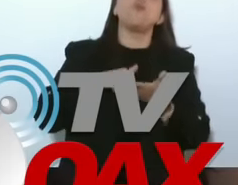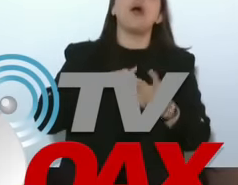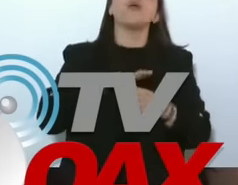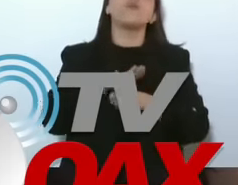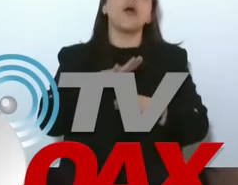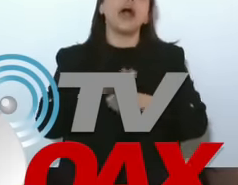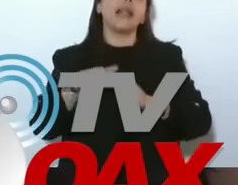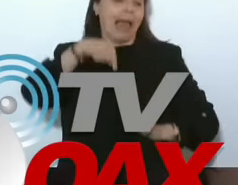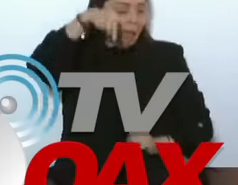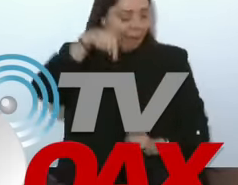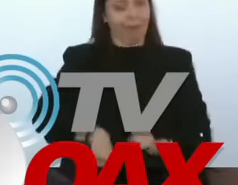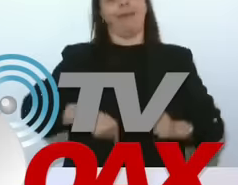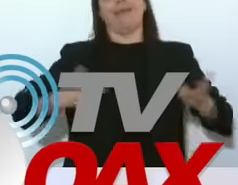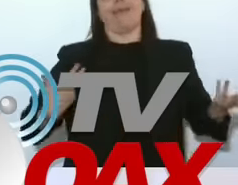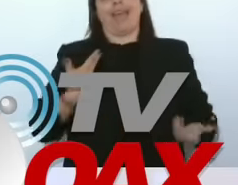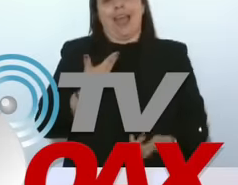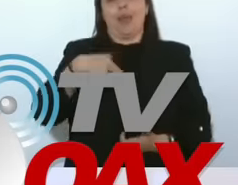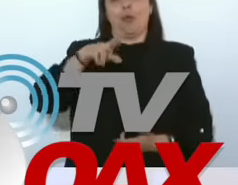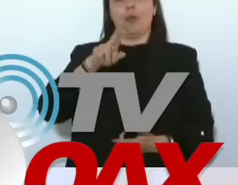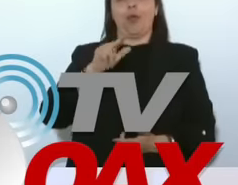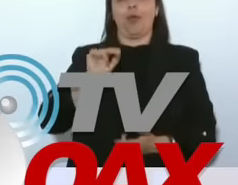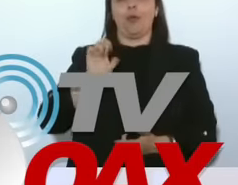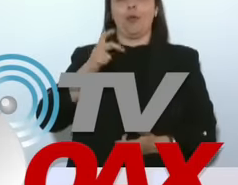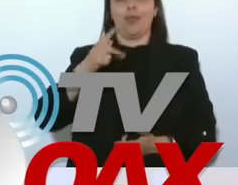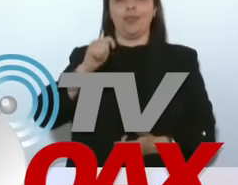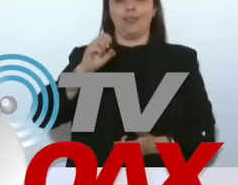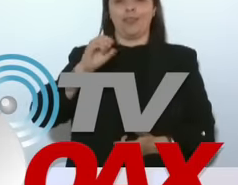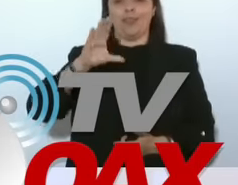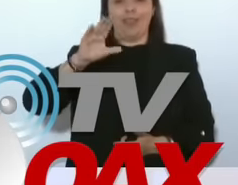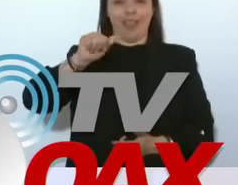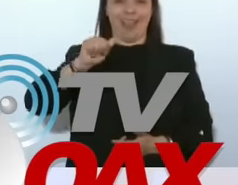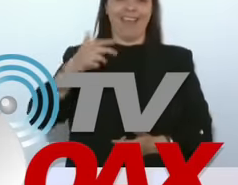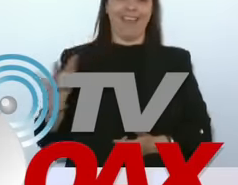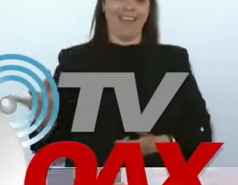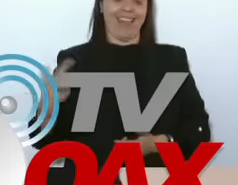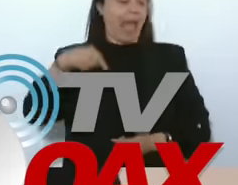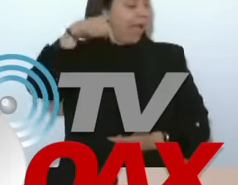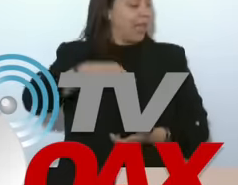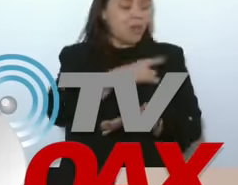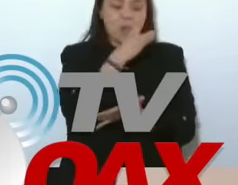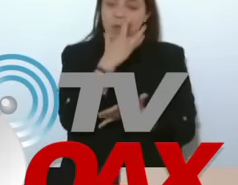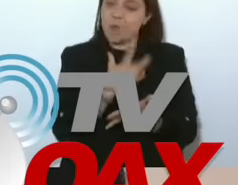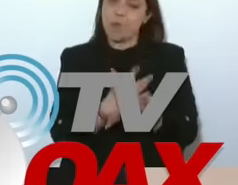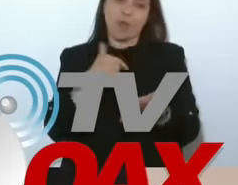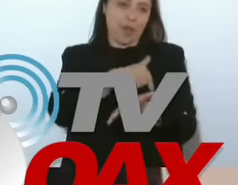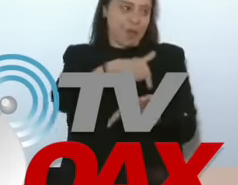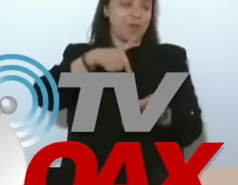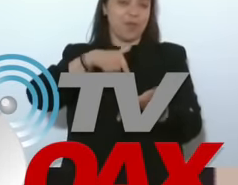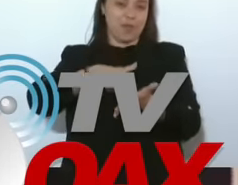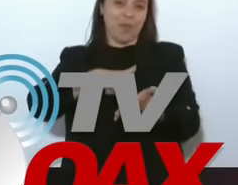En Huehuetoca. Solo en Huehuetoca.